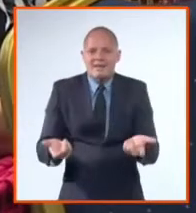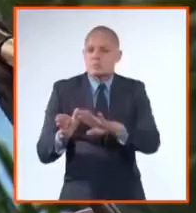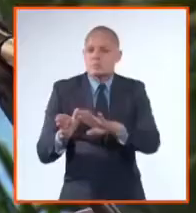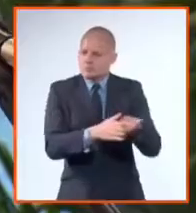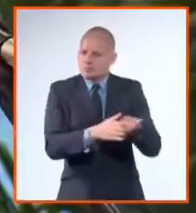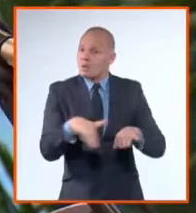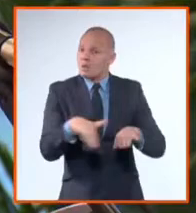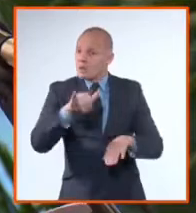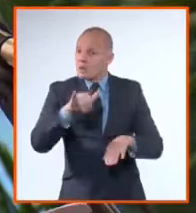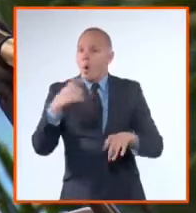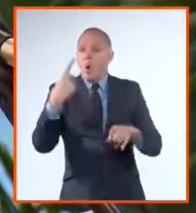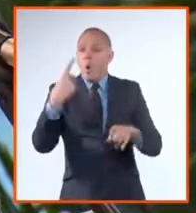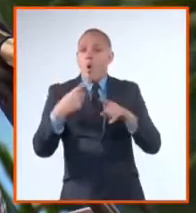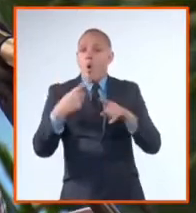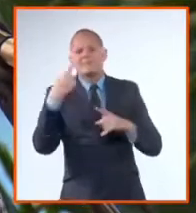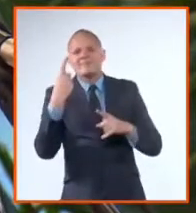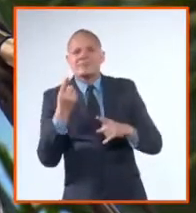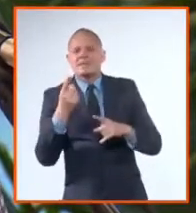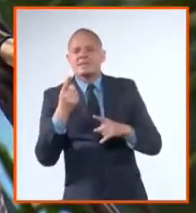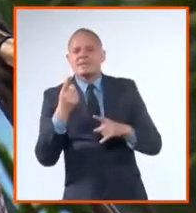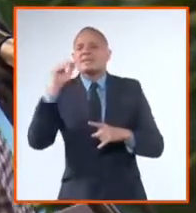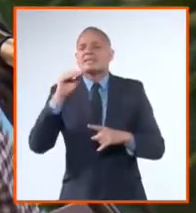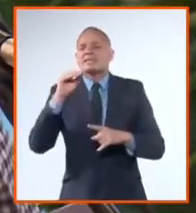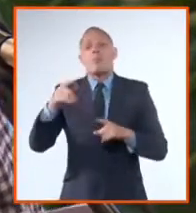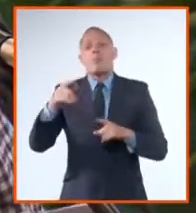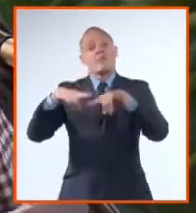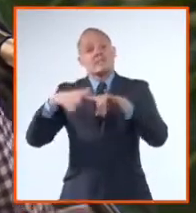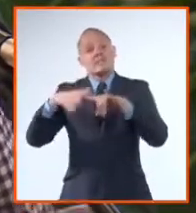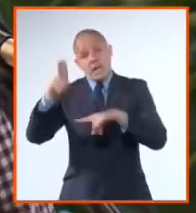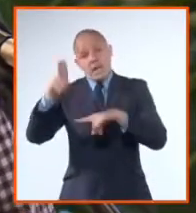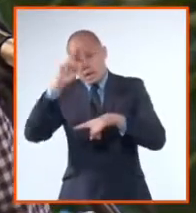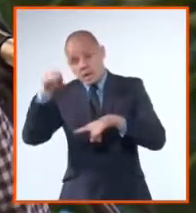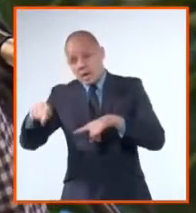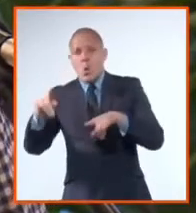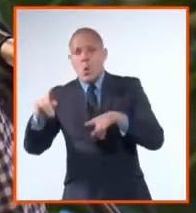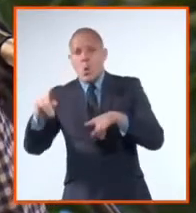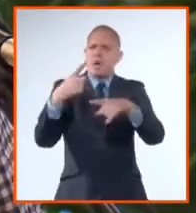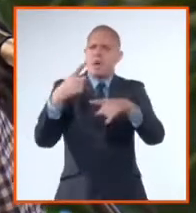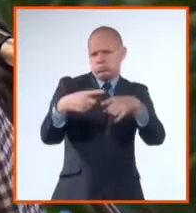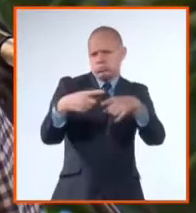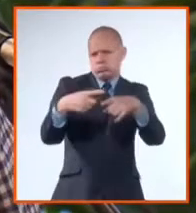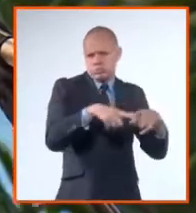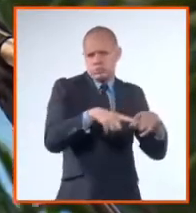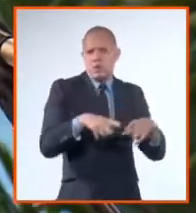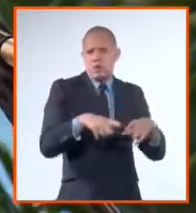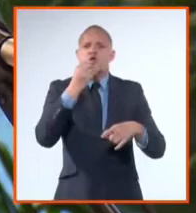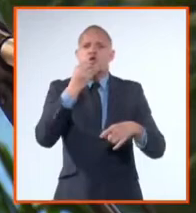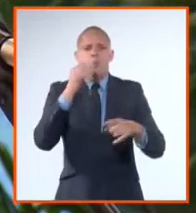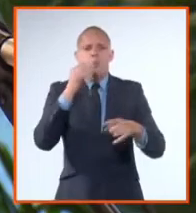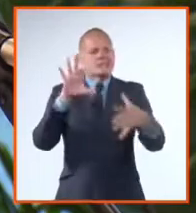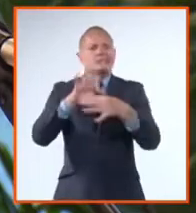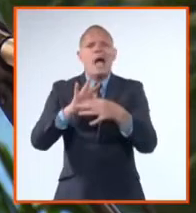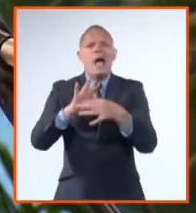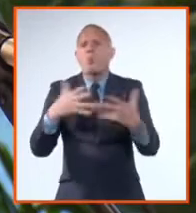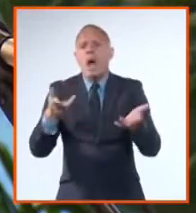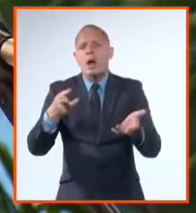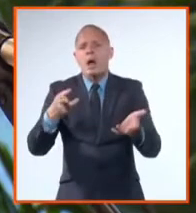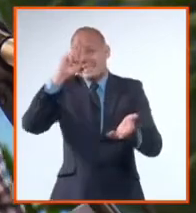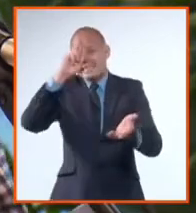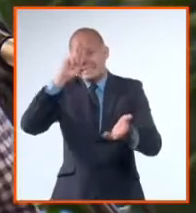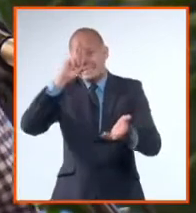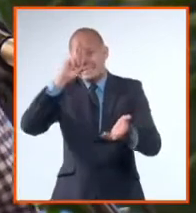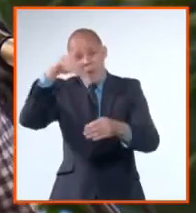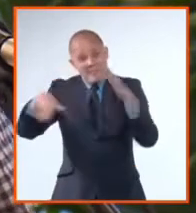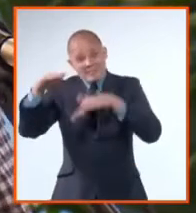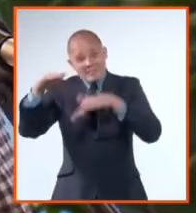centros de investigación. Una universidad médica debería gestionarse independientemente del sistema de salud pública. Estar en el mismo organismo